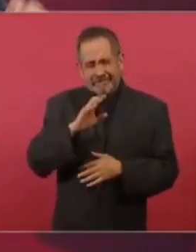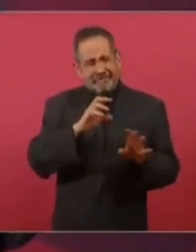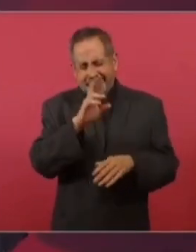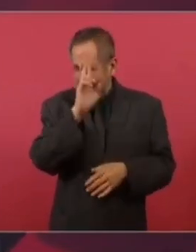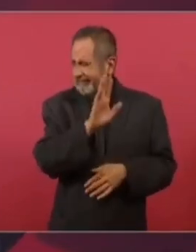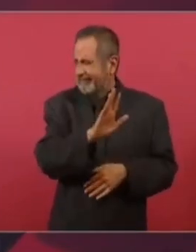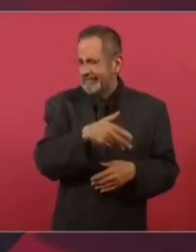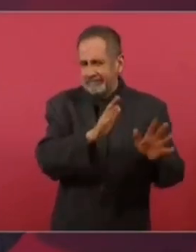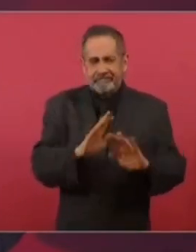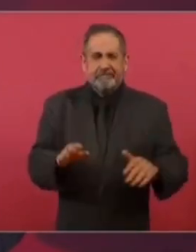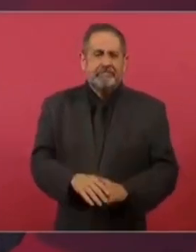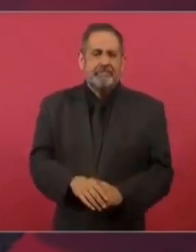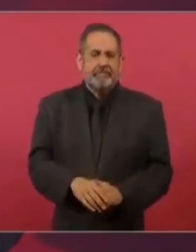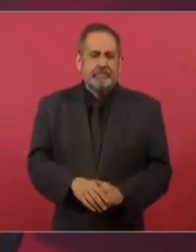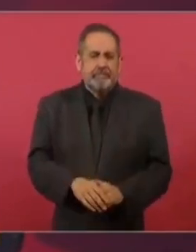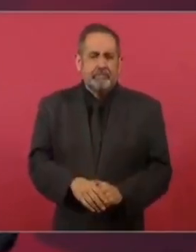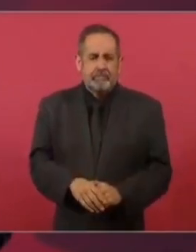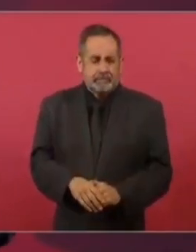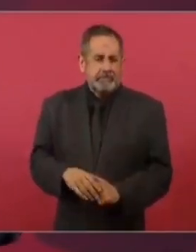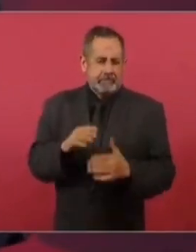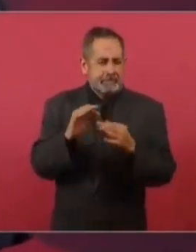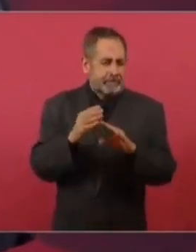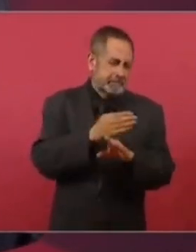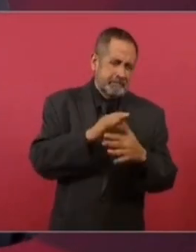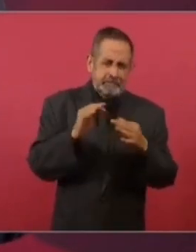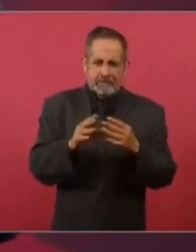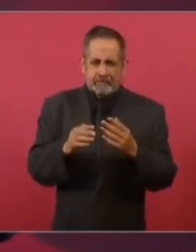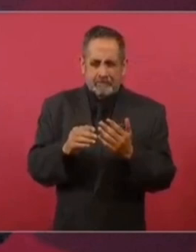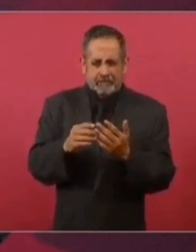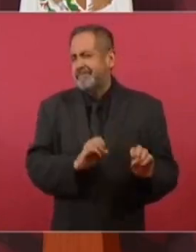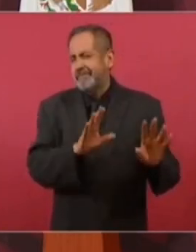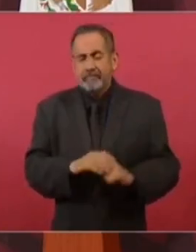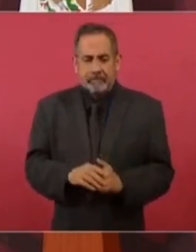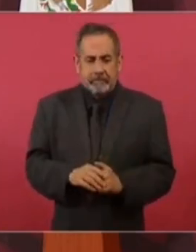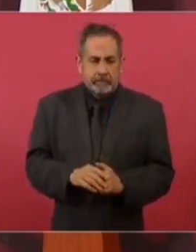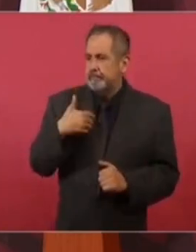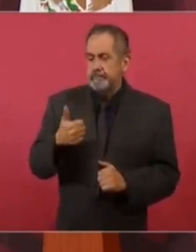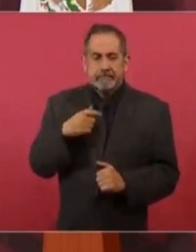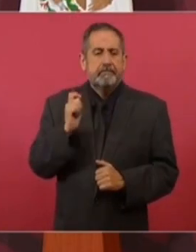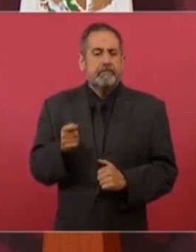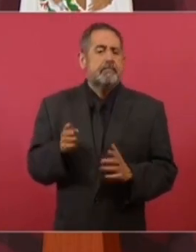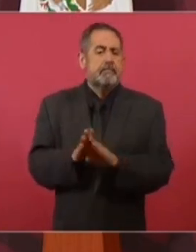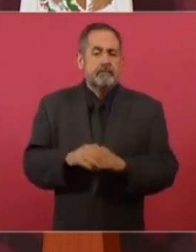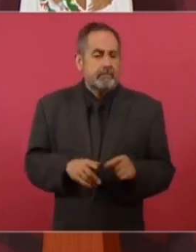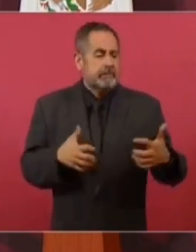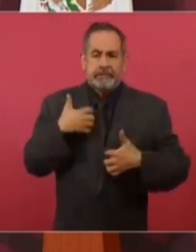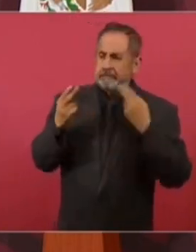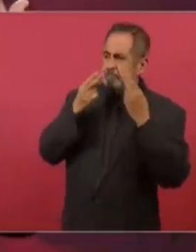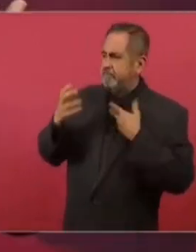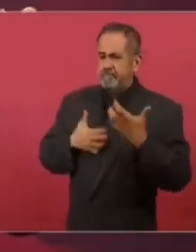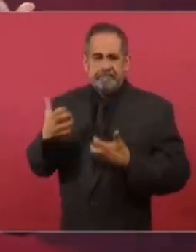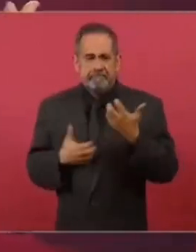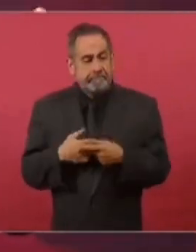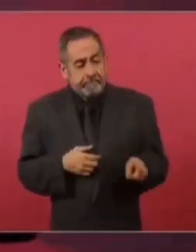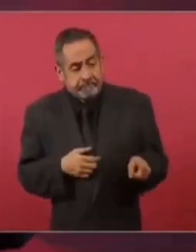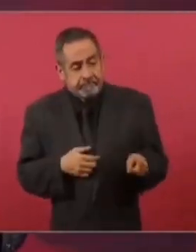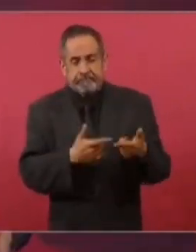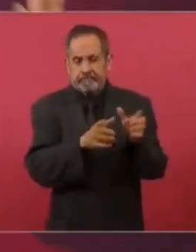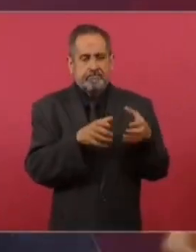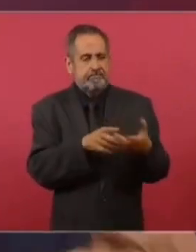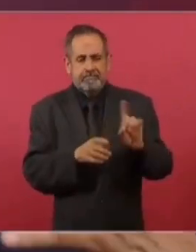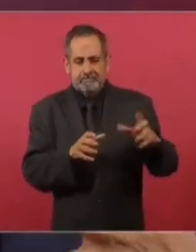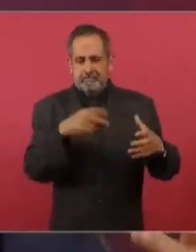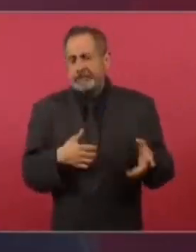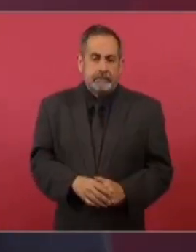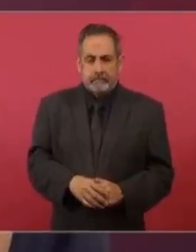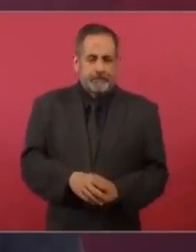lo que se escribió desde antes y también en el Nuevo Testamento. Y entender que andan de mal humor los de la derecha, en